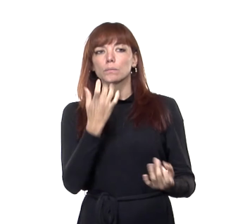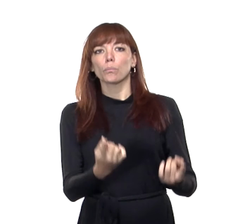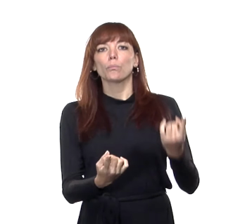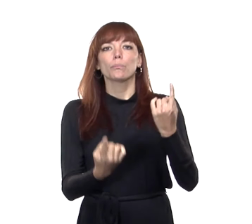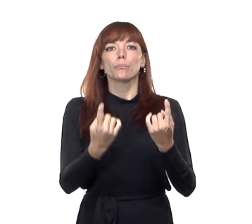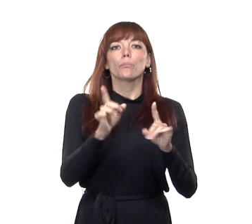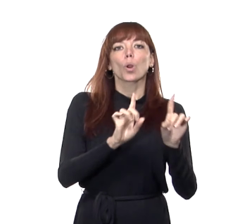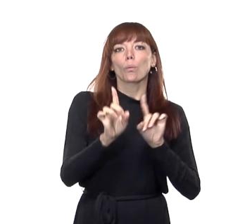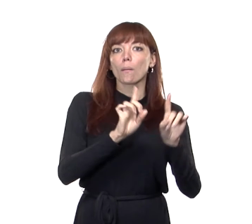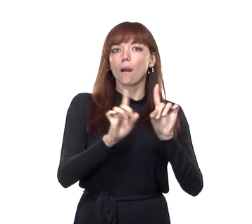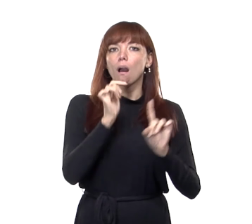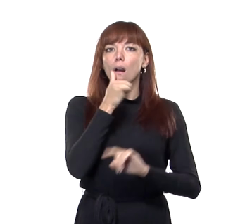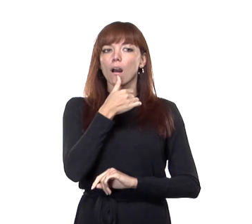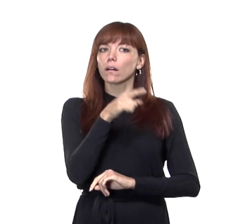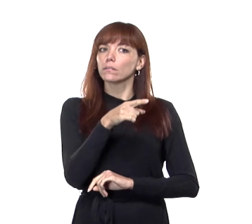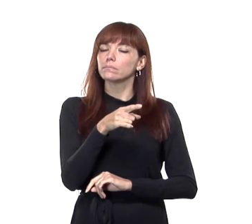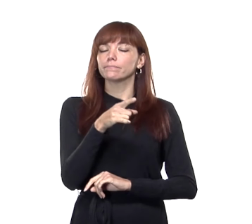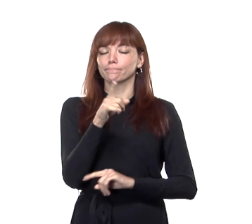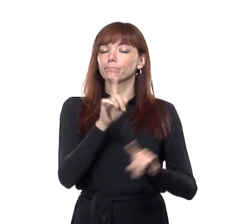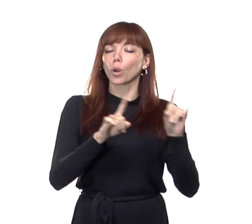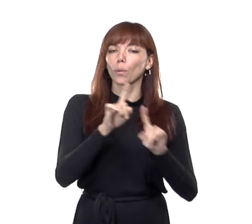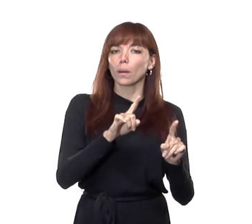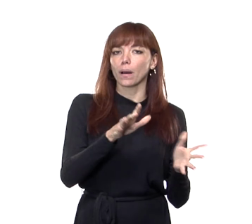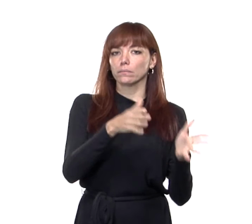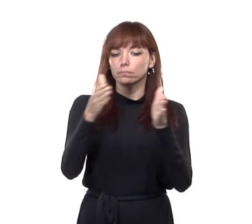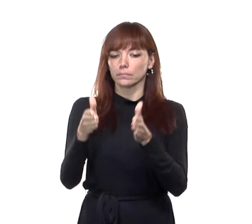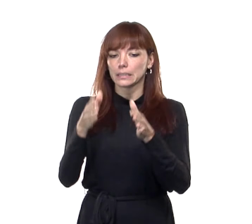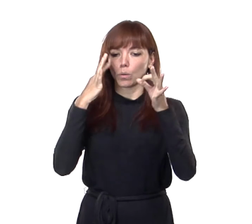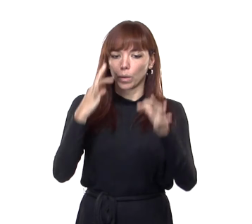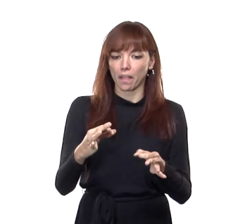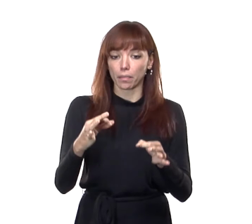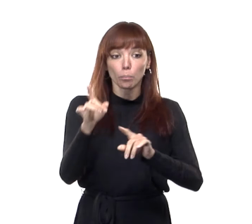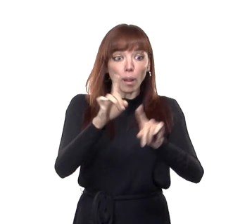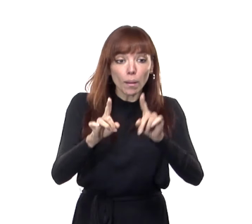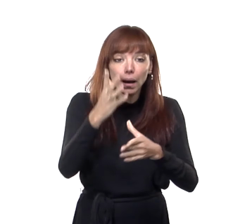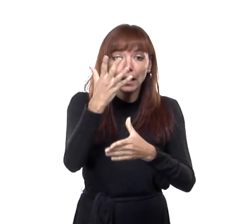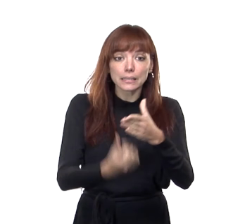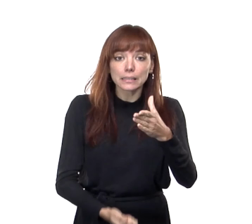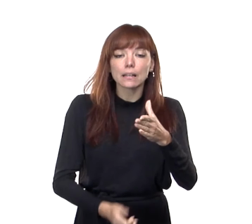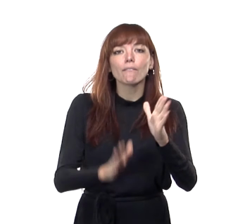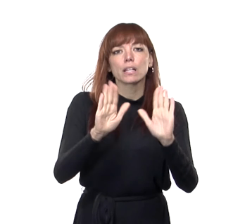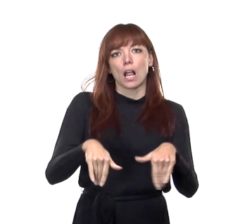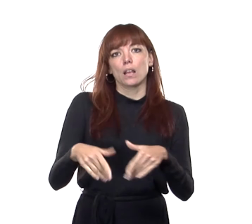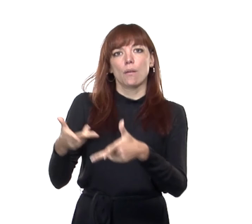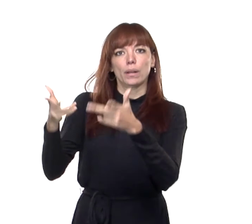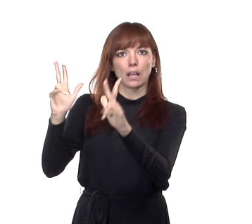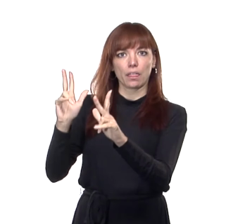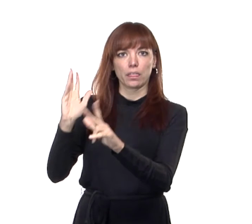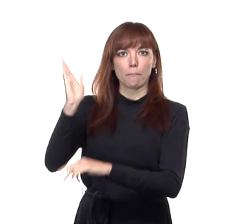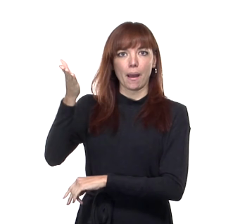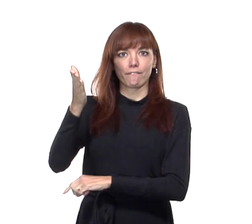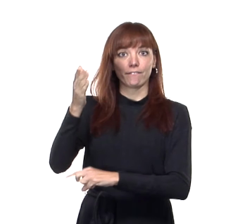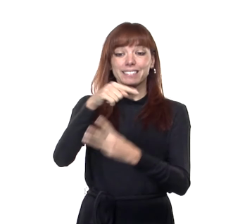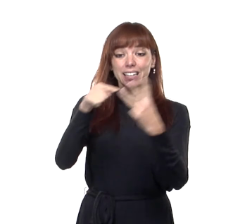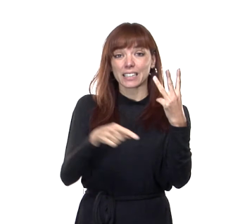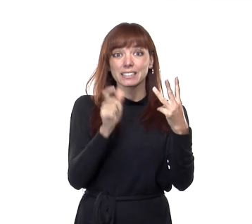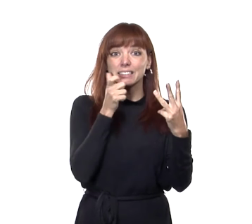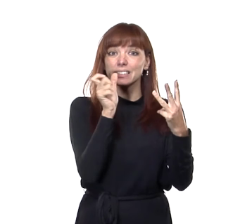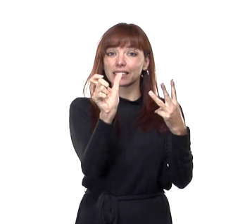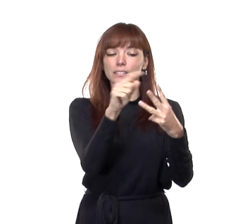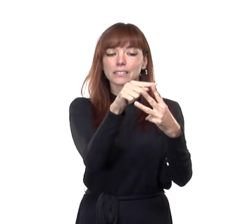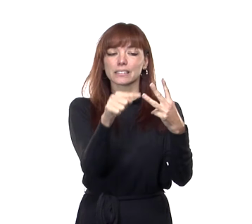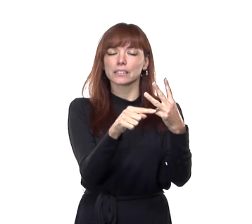privacidad hay problemas de seguridad y siempre que hay problemas de seguridad acaba teniendo un efecto en la libertad entonces estos tres elementos son